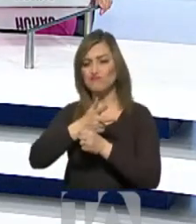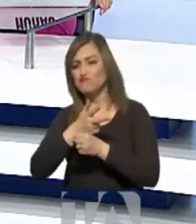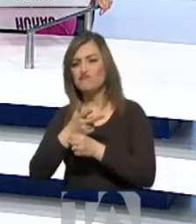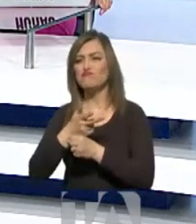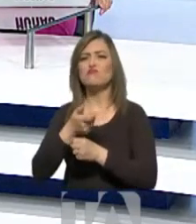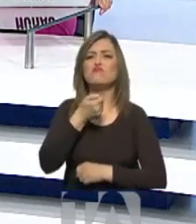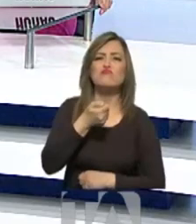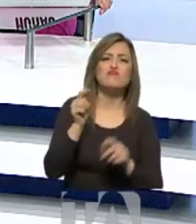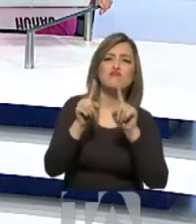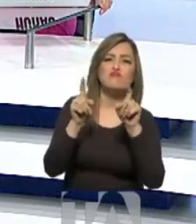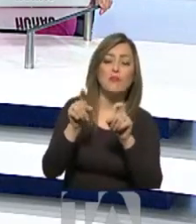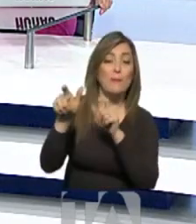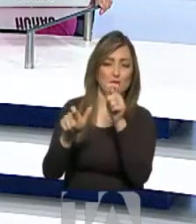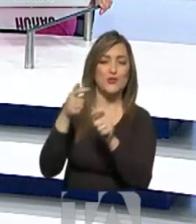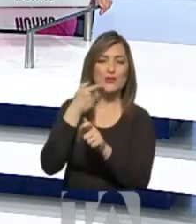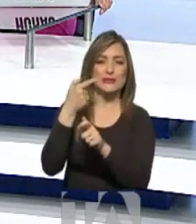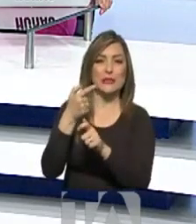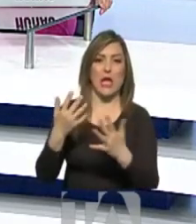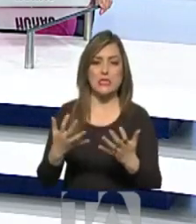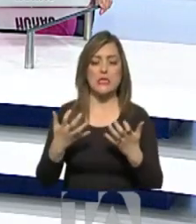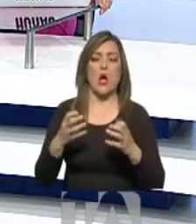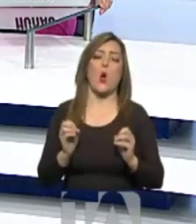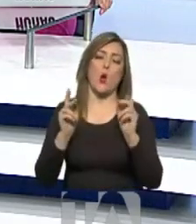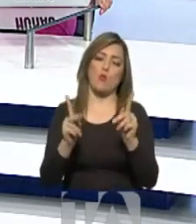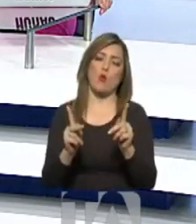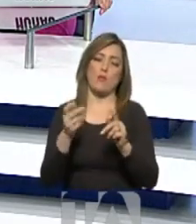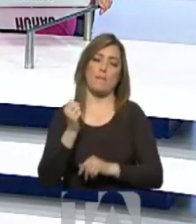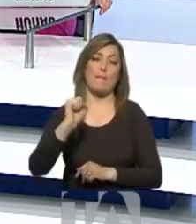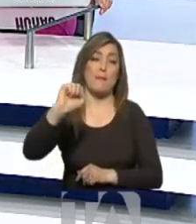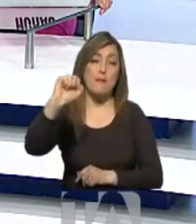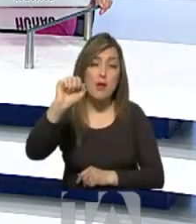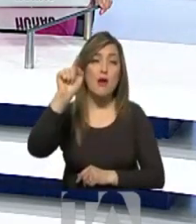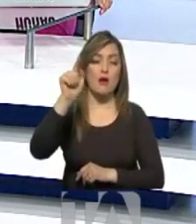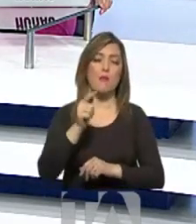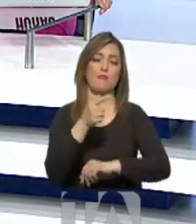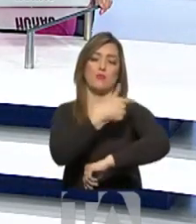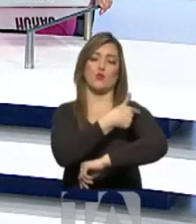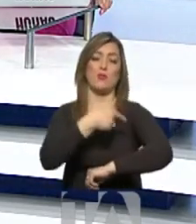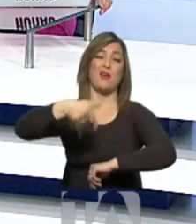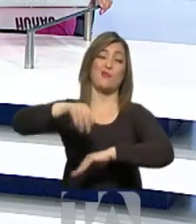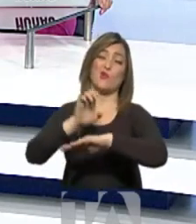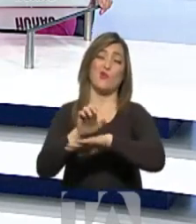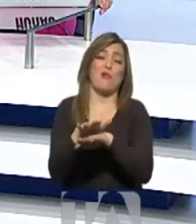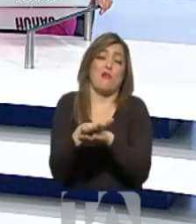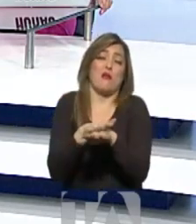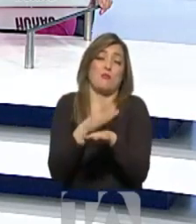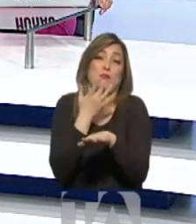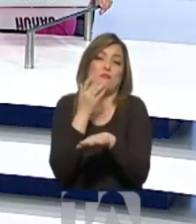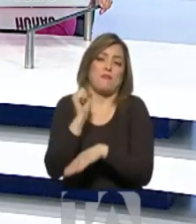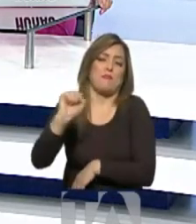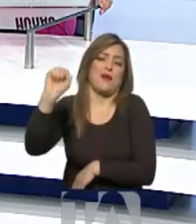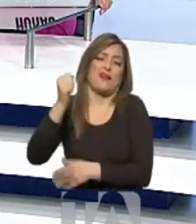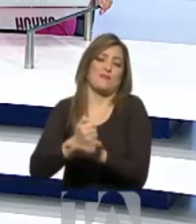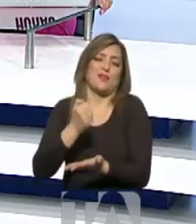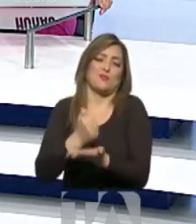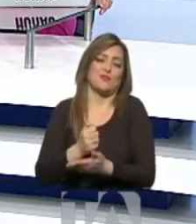decían y mencionaban que veían que la vacunación en el país está lenta, está avanzando a paso lento, y por eso preferían sacar